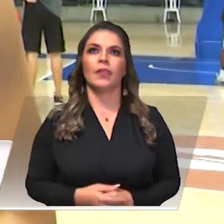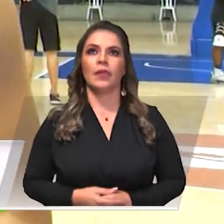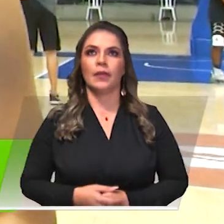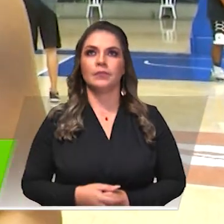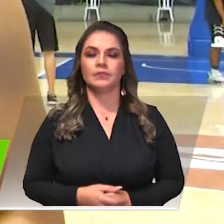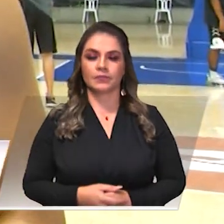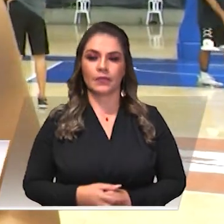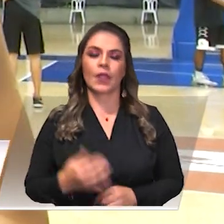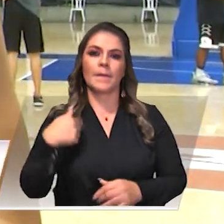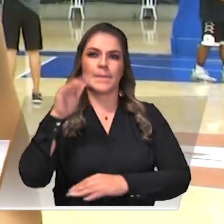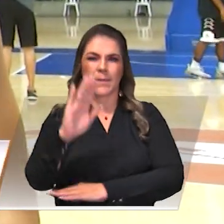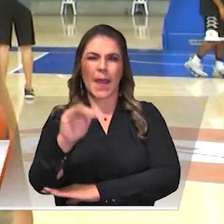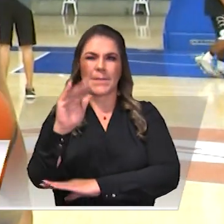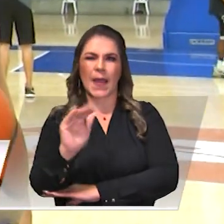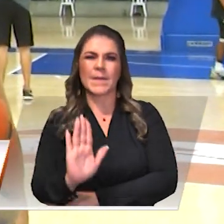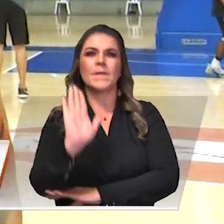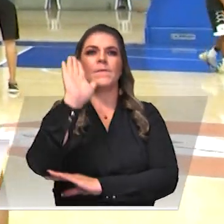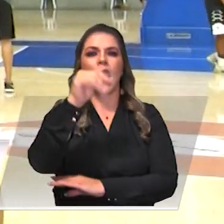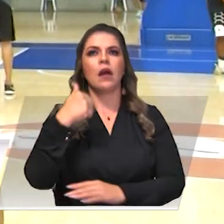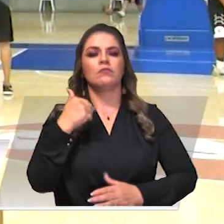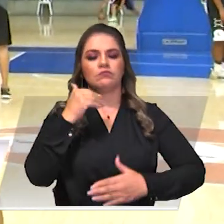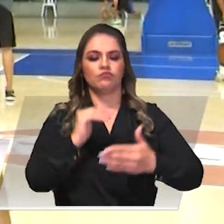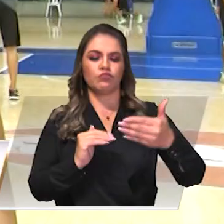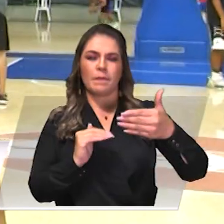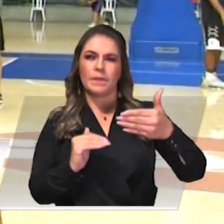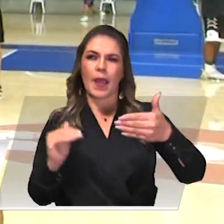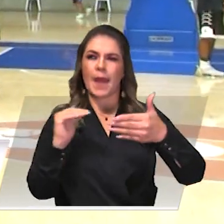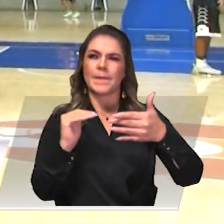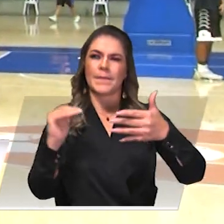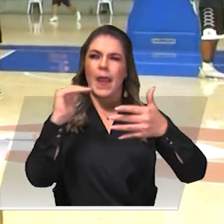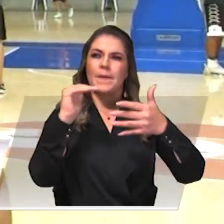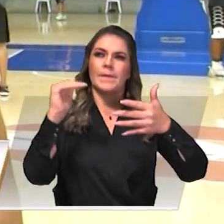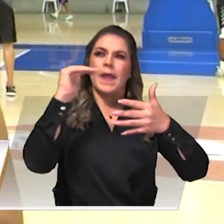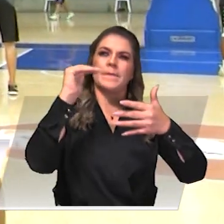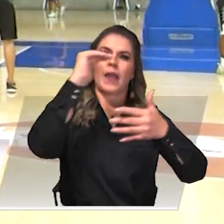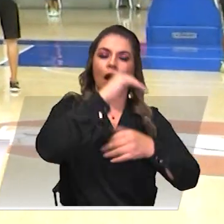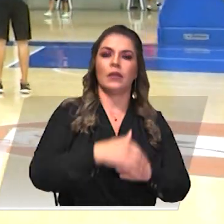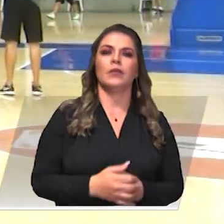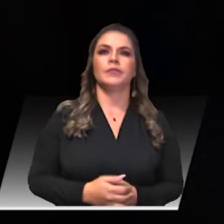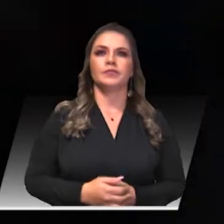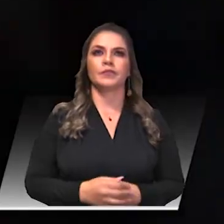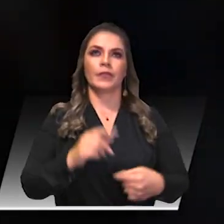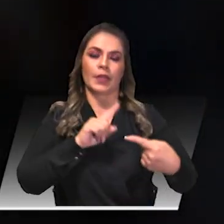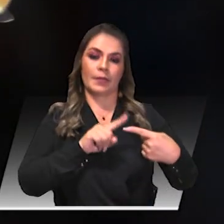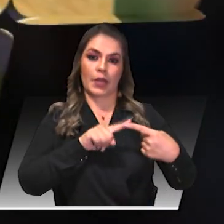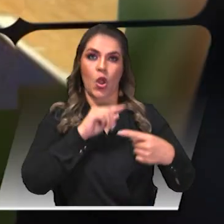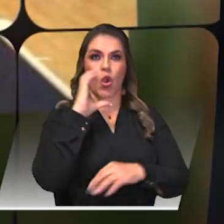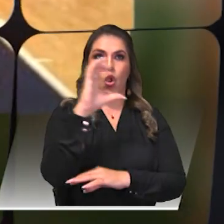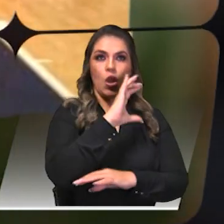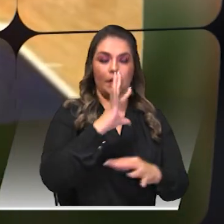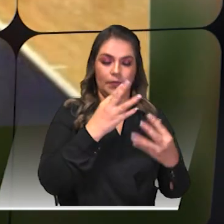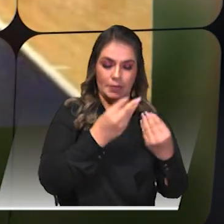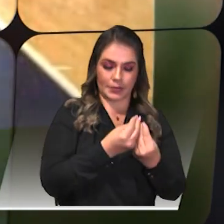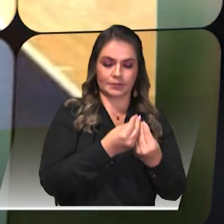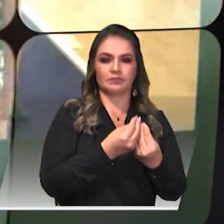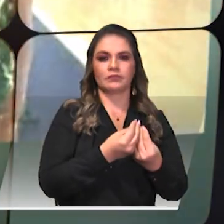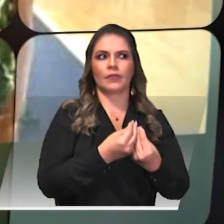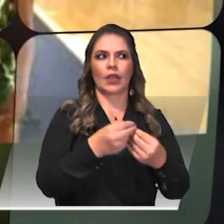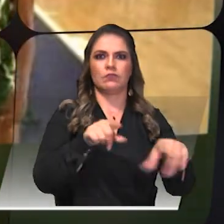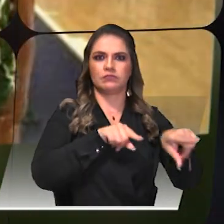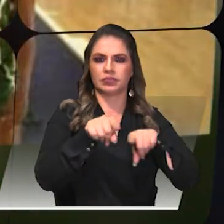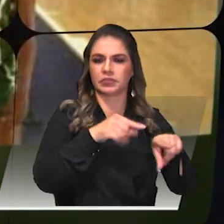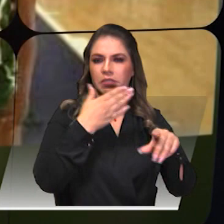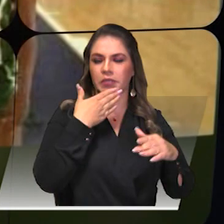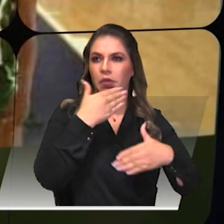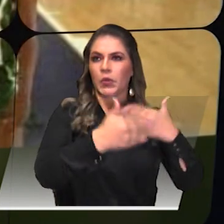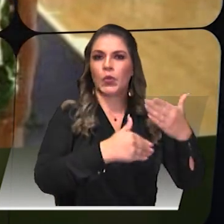ahí fui escalando. Estuve en el club Arrieros y bueno, empecé primero con la Selección Colombia a competir y ahí